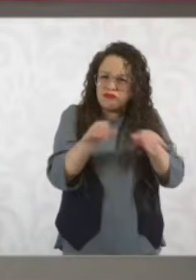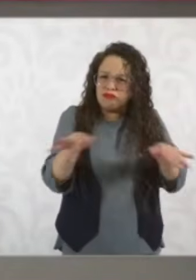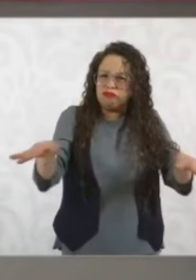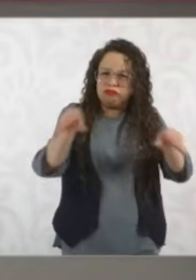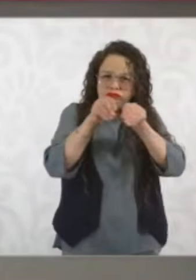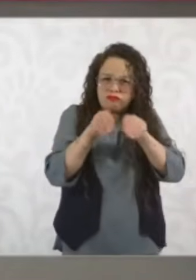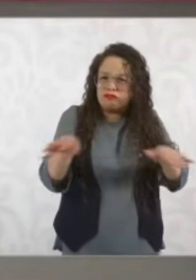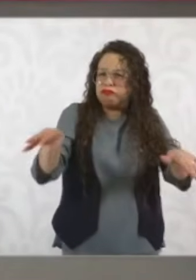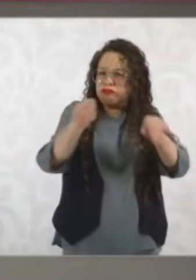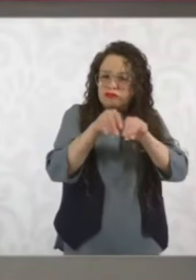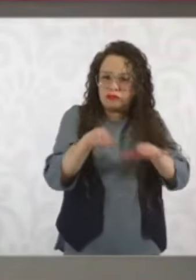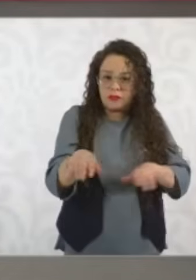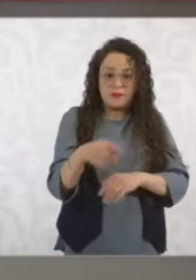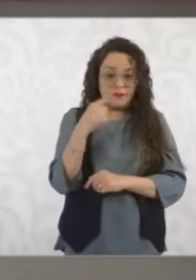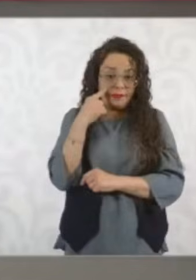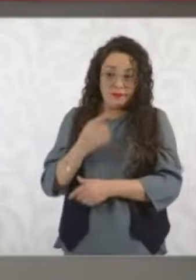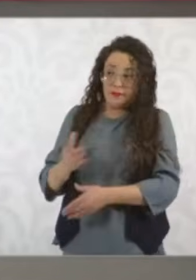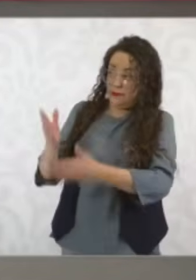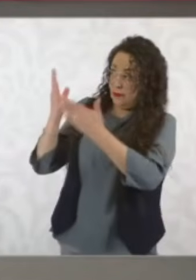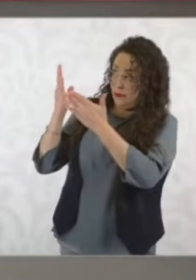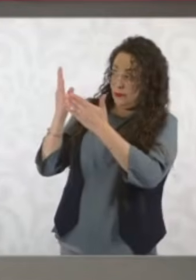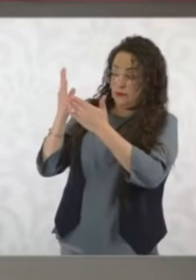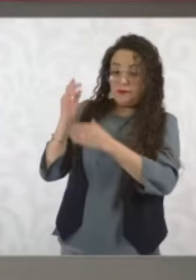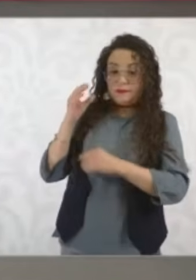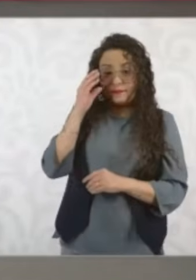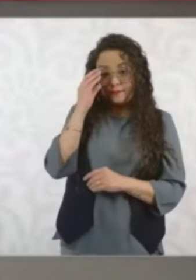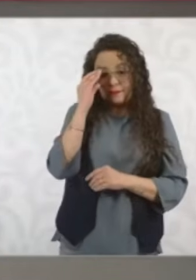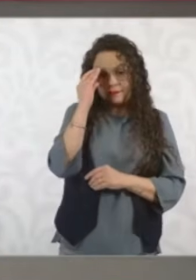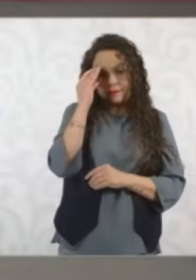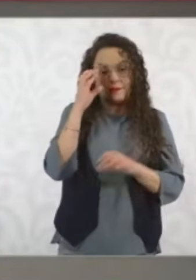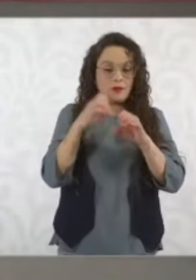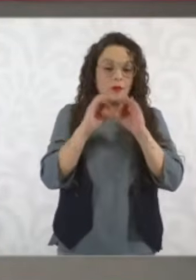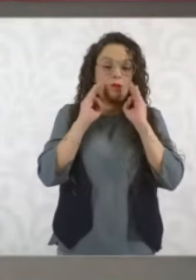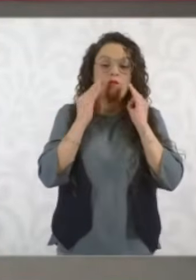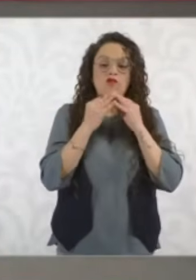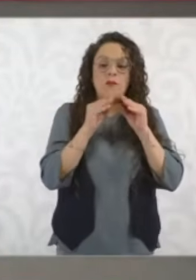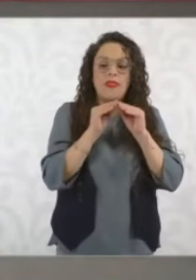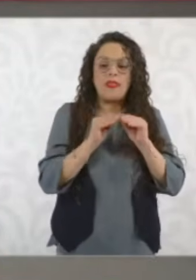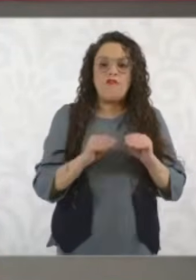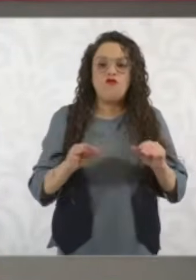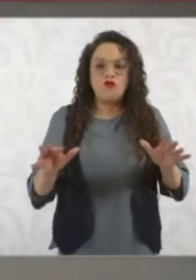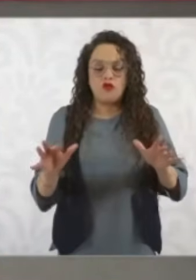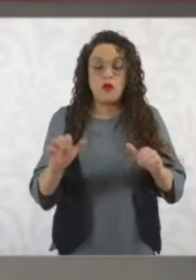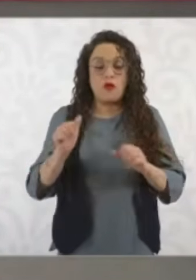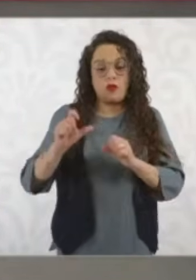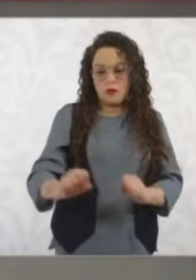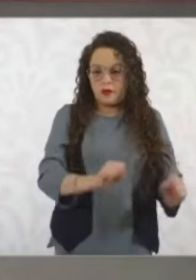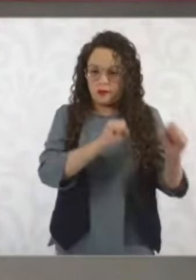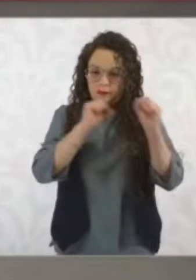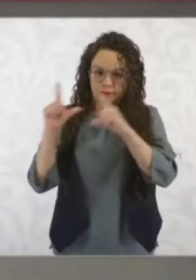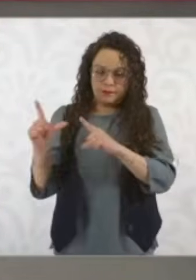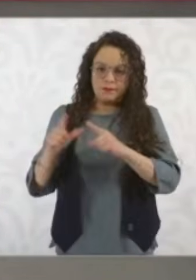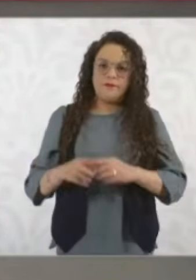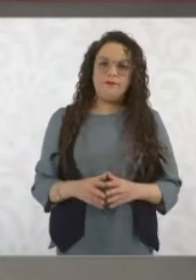Aquí está el anillo de difusión. Adelante.